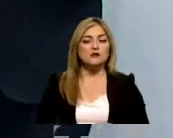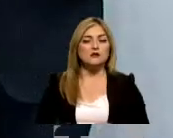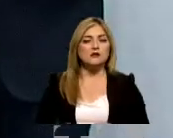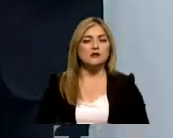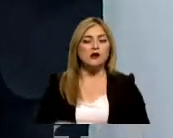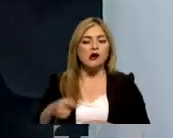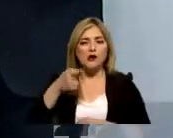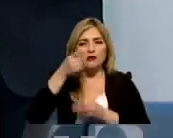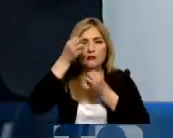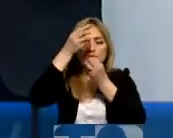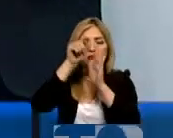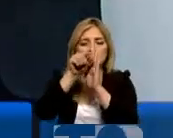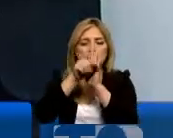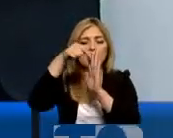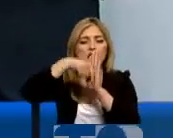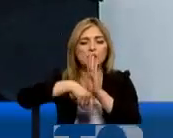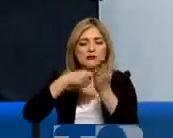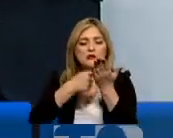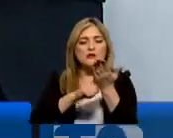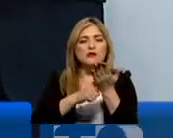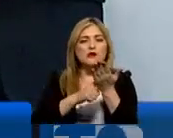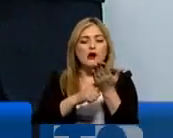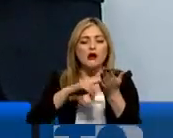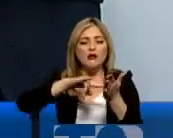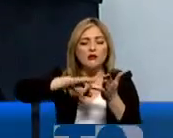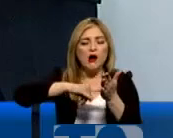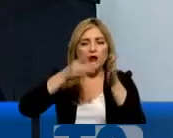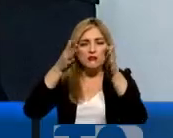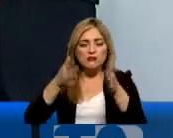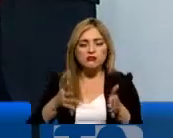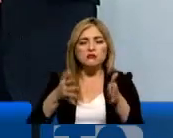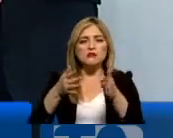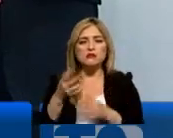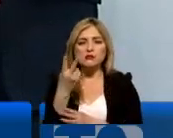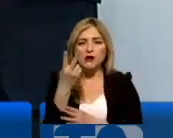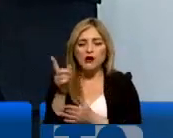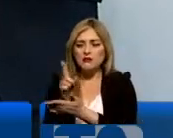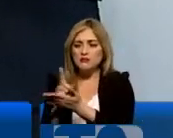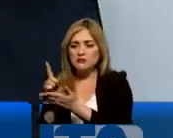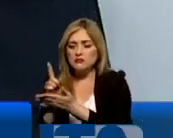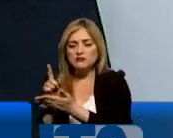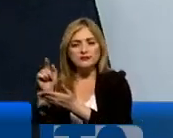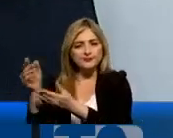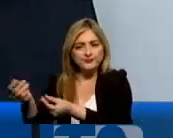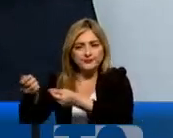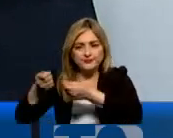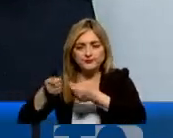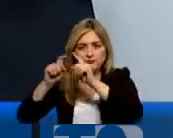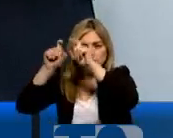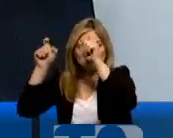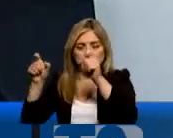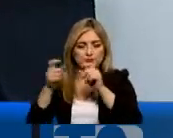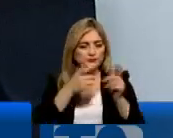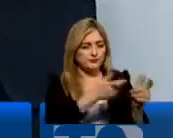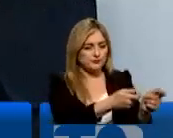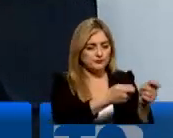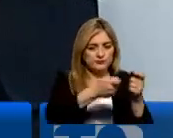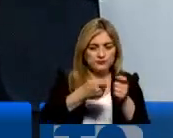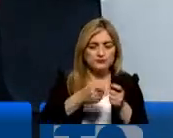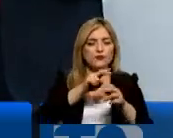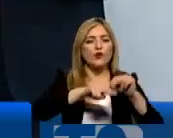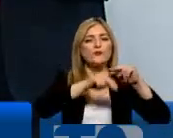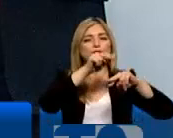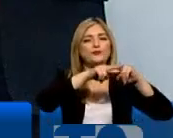En un siguiente reportaje tendremos el análisis de un arquitecto que tomó los dos diseños, el entregado por la empresa y el utilizado para